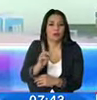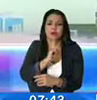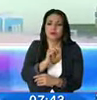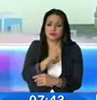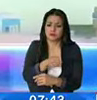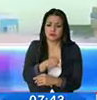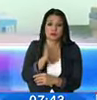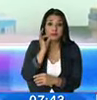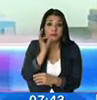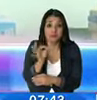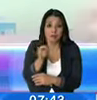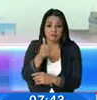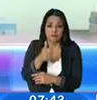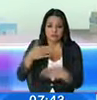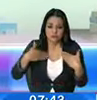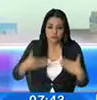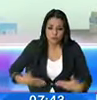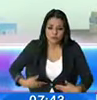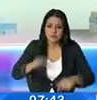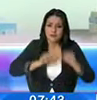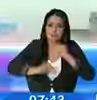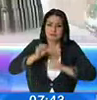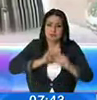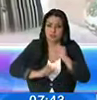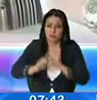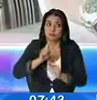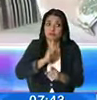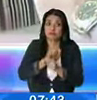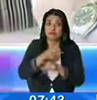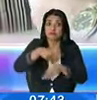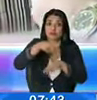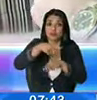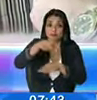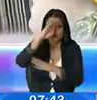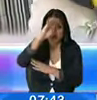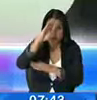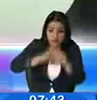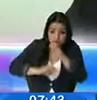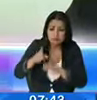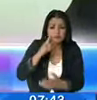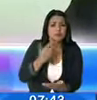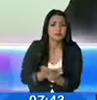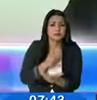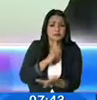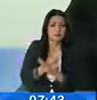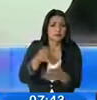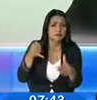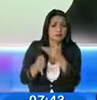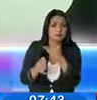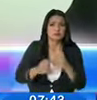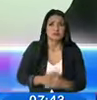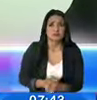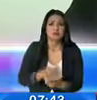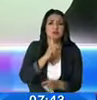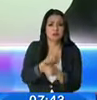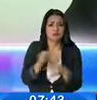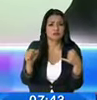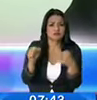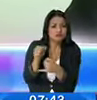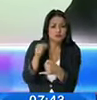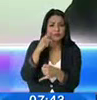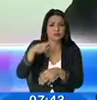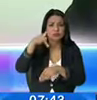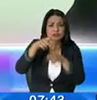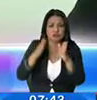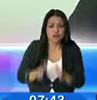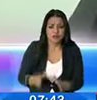examen toxicológico y pericial que se le realizó sí demostraría la supuesta violación. Que en realidad ha existido el acceso carnal con pruebas periciales de